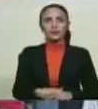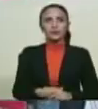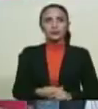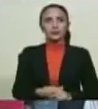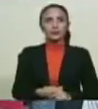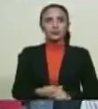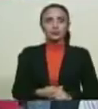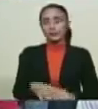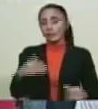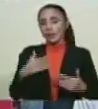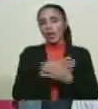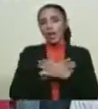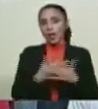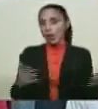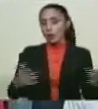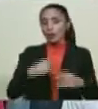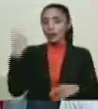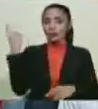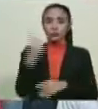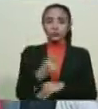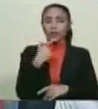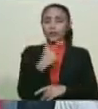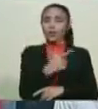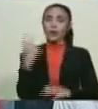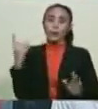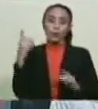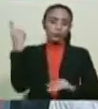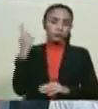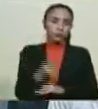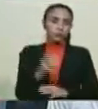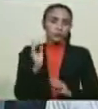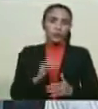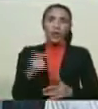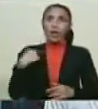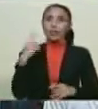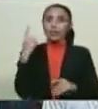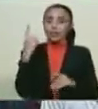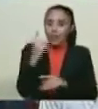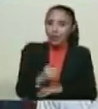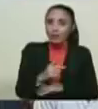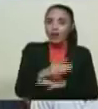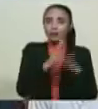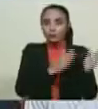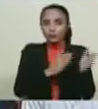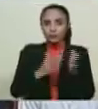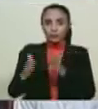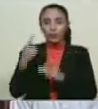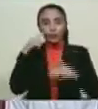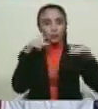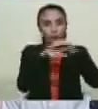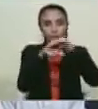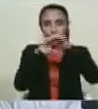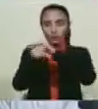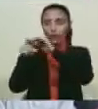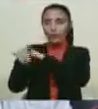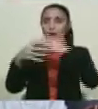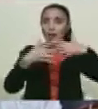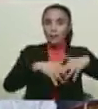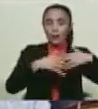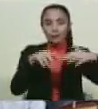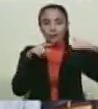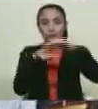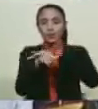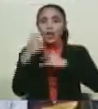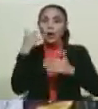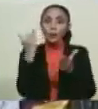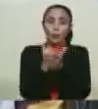Bueno, la orden está dada. Compañero Castro Soteldo, compañero Aristóbulo, vayan a fondo. Ustedes me dicen qué hay que hacer. ¿A quién